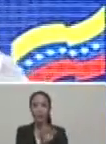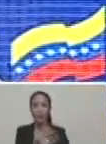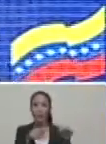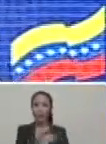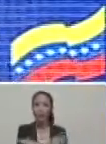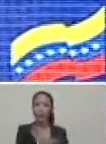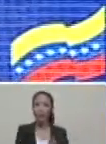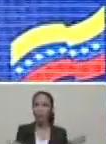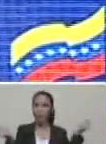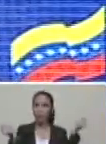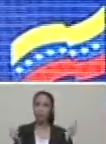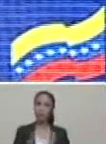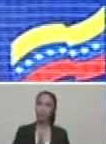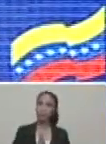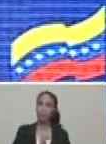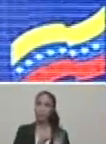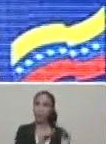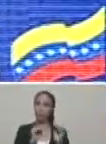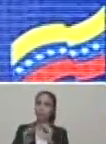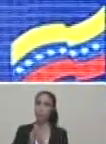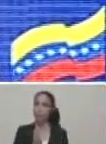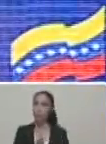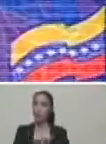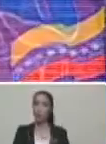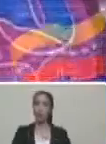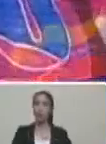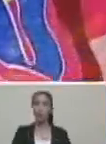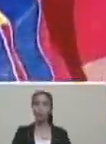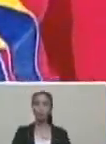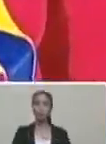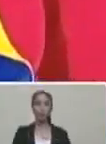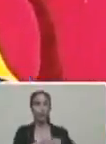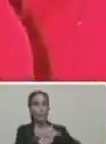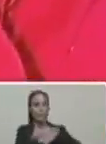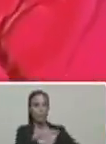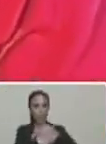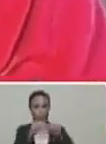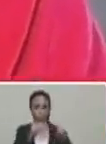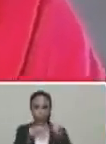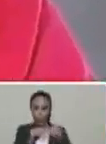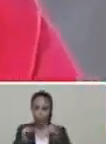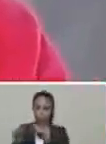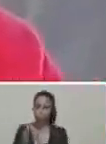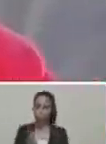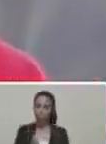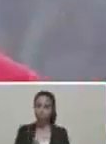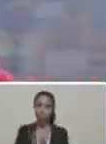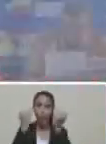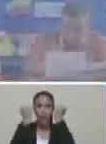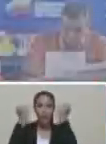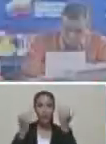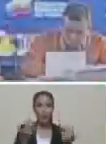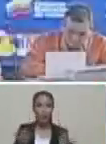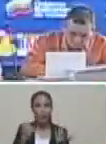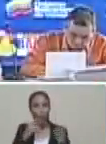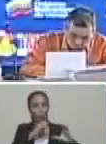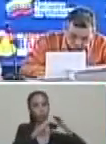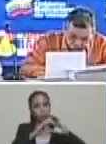Entonces yo insisto, ministro Carlos Alvarado, profesor, tenemos que desarrollar una estrategia